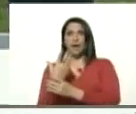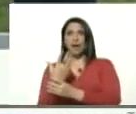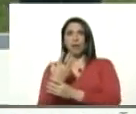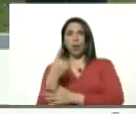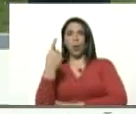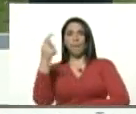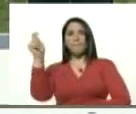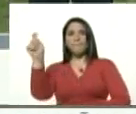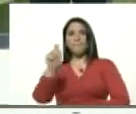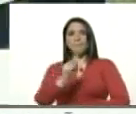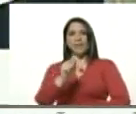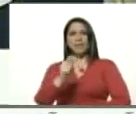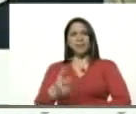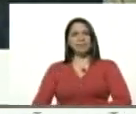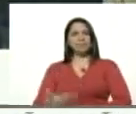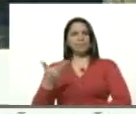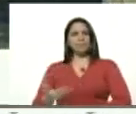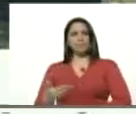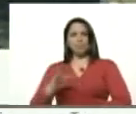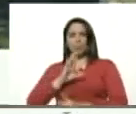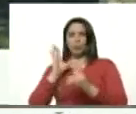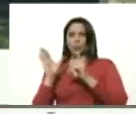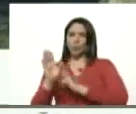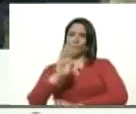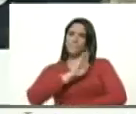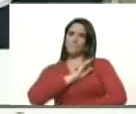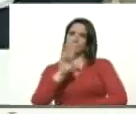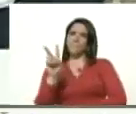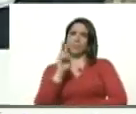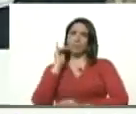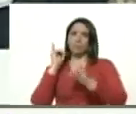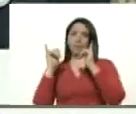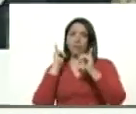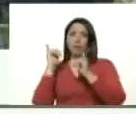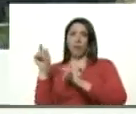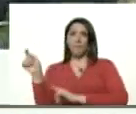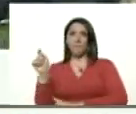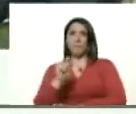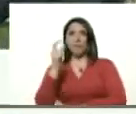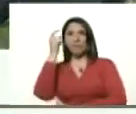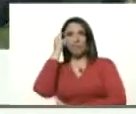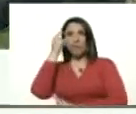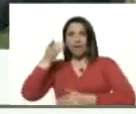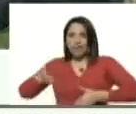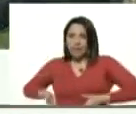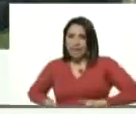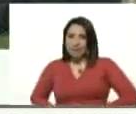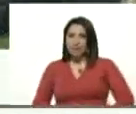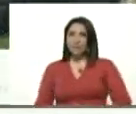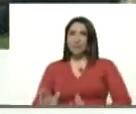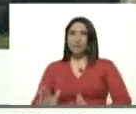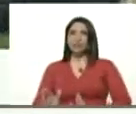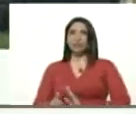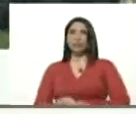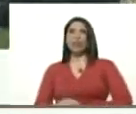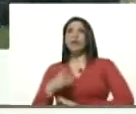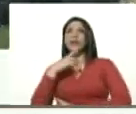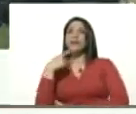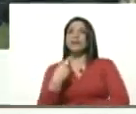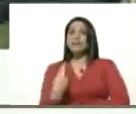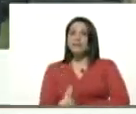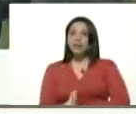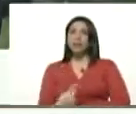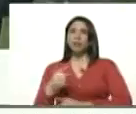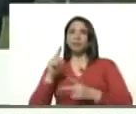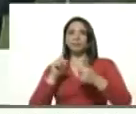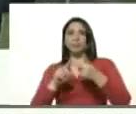mes generoso para la cultura venezolana. Hemos celebrado este mes el día del nacimiento de Armando Reverón, el de